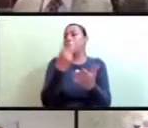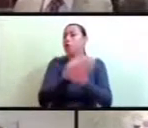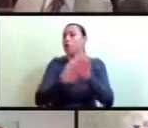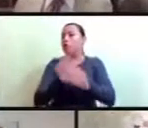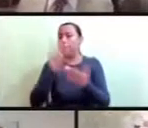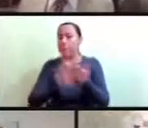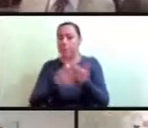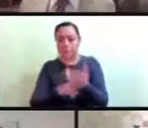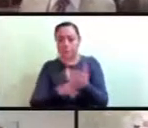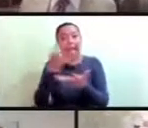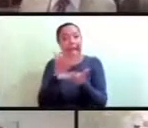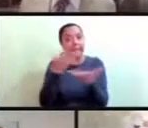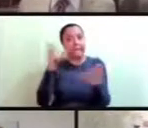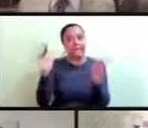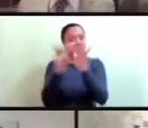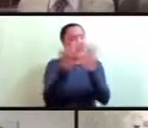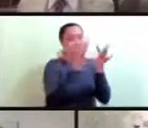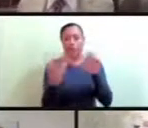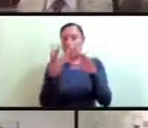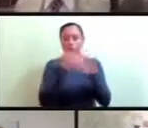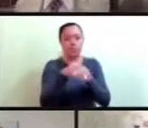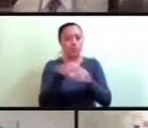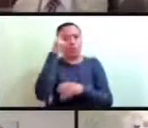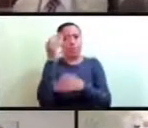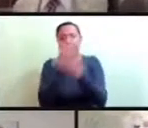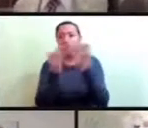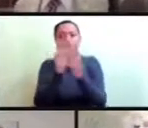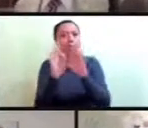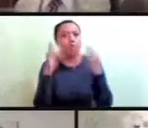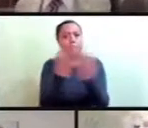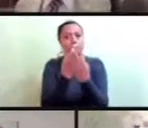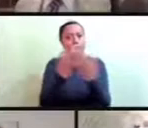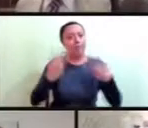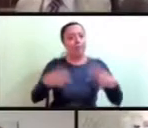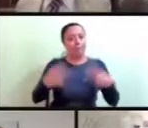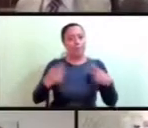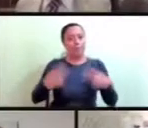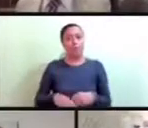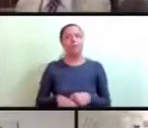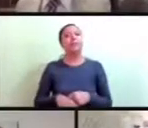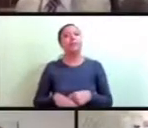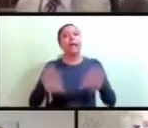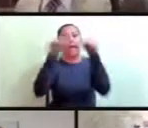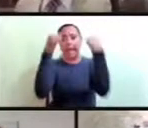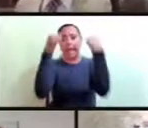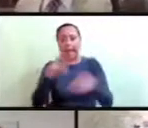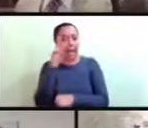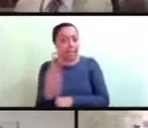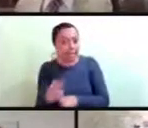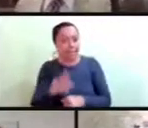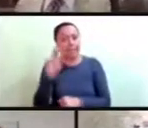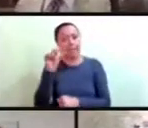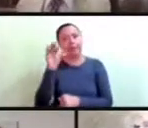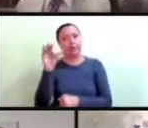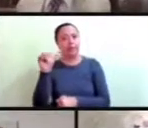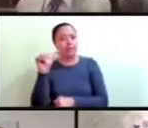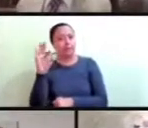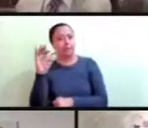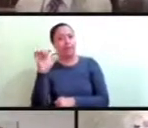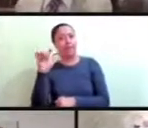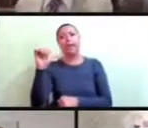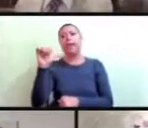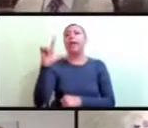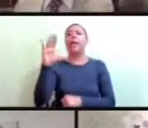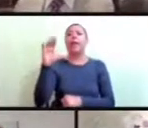red de participación incluyente para todo tipo de personas. En artes visuales, a Rafael Alejandro Cauduro Alcántara, por su gran manejo y control de